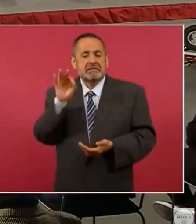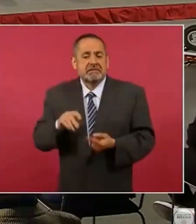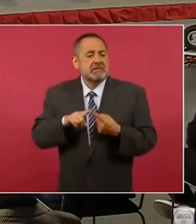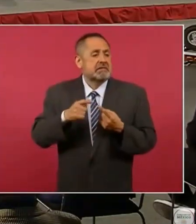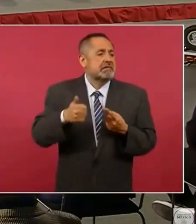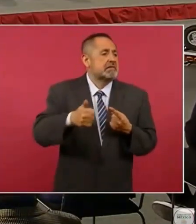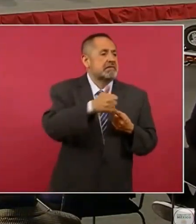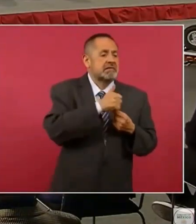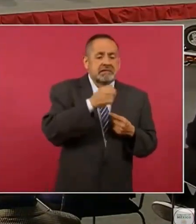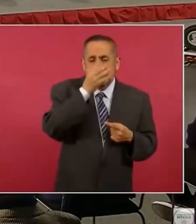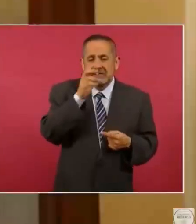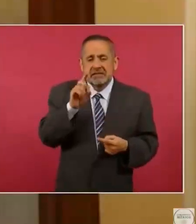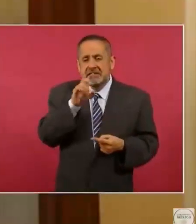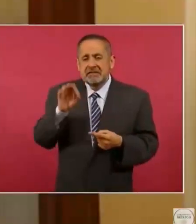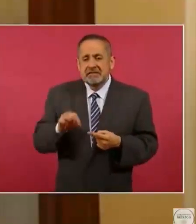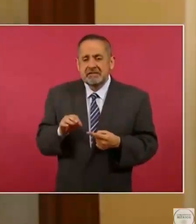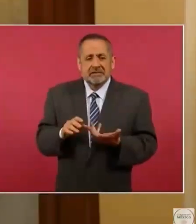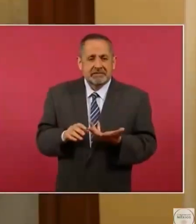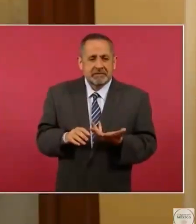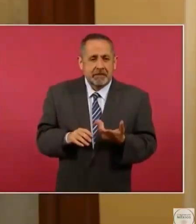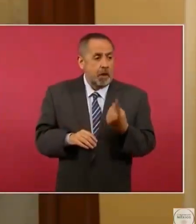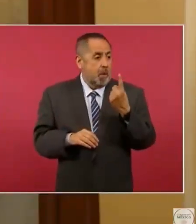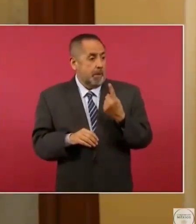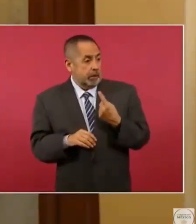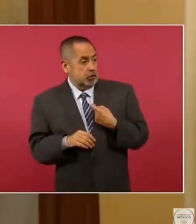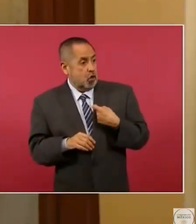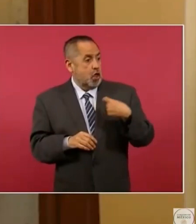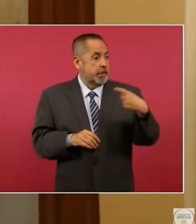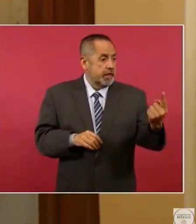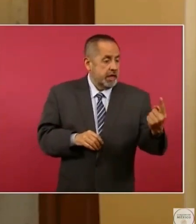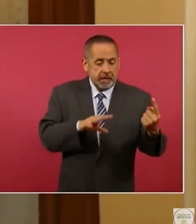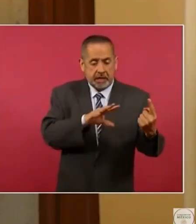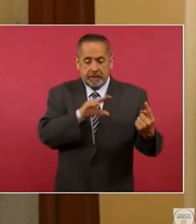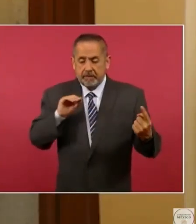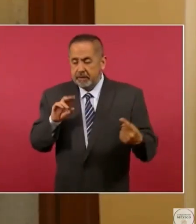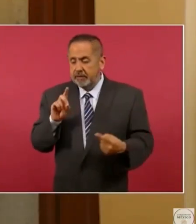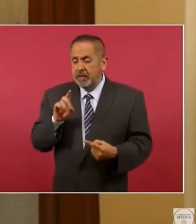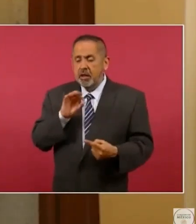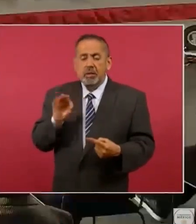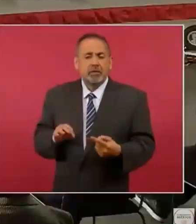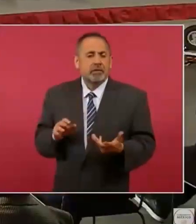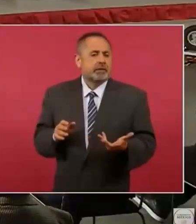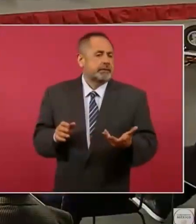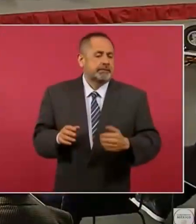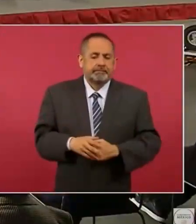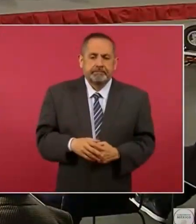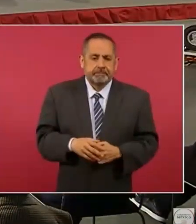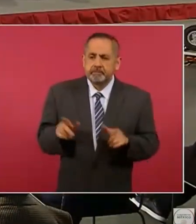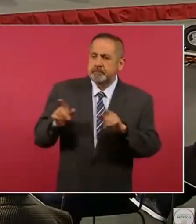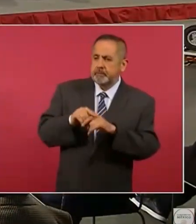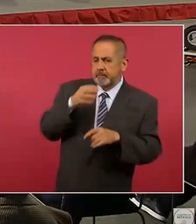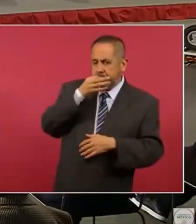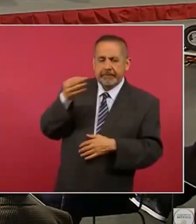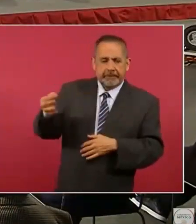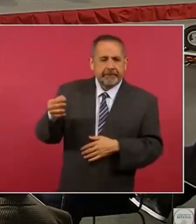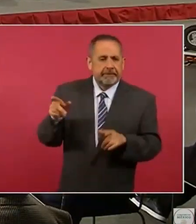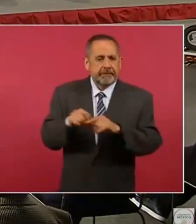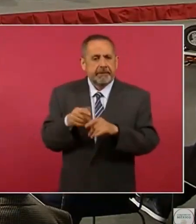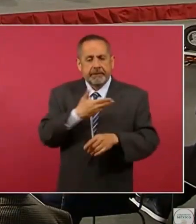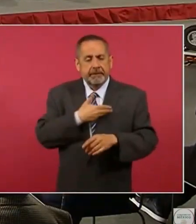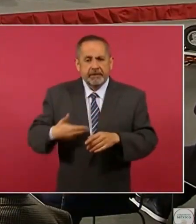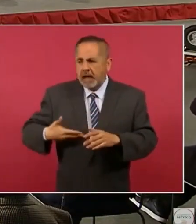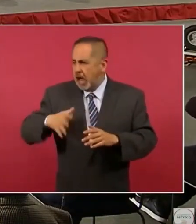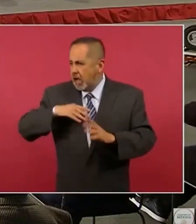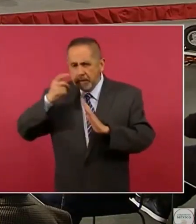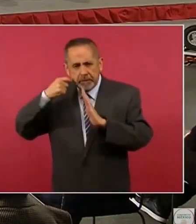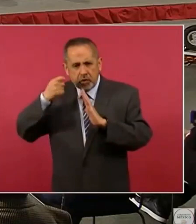de esas carteras, ¿no? O sea, 30 centavos por cada peso de lo que valían esas carteras. Sería todo, presidente, y haría